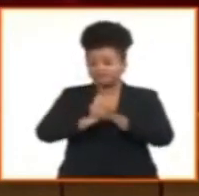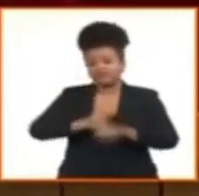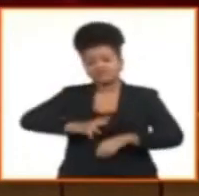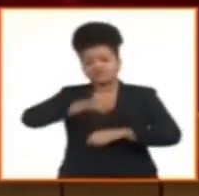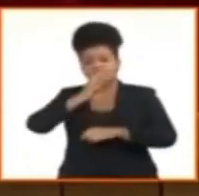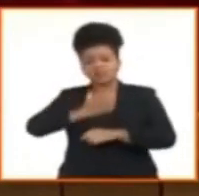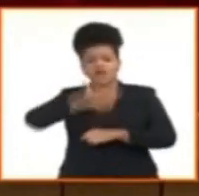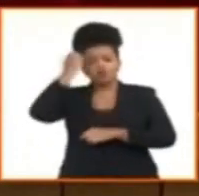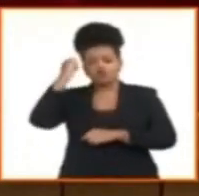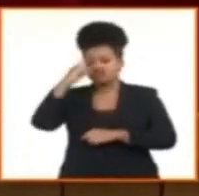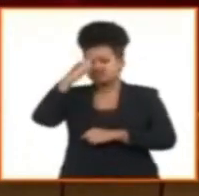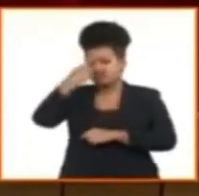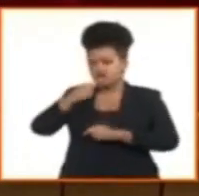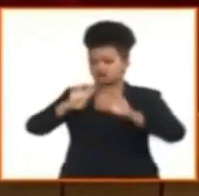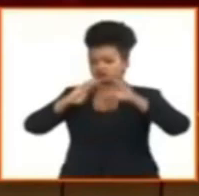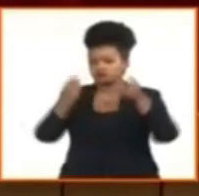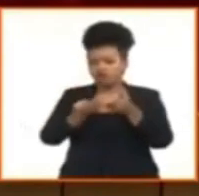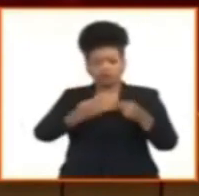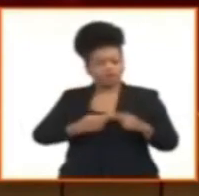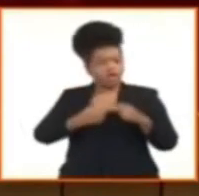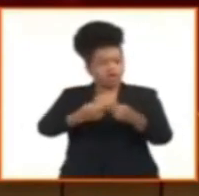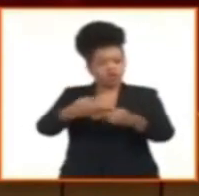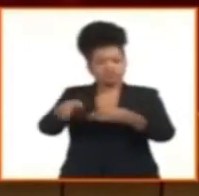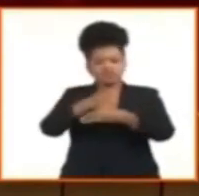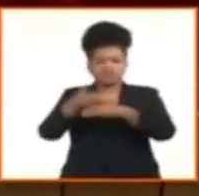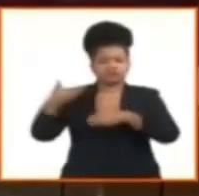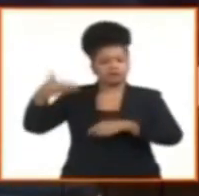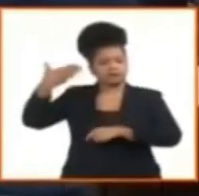Che y todos los revolucionarios que nos antecedieron.